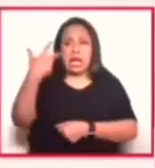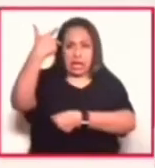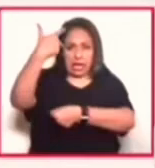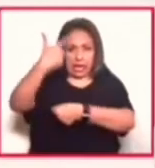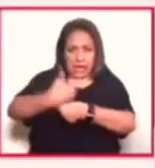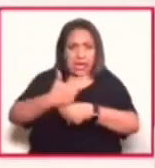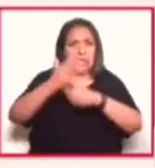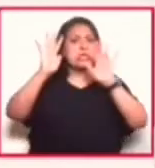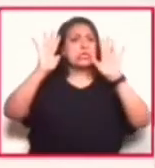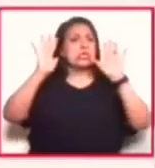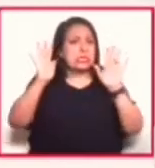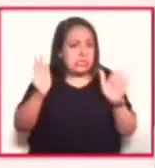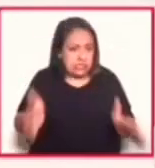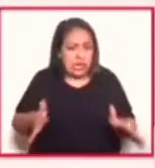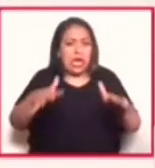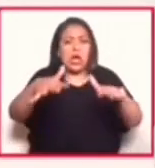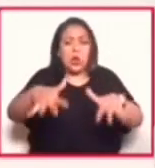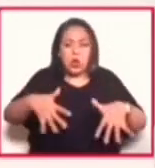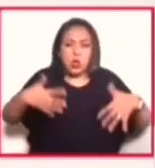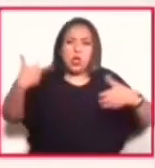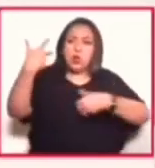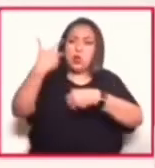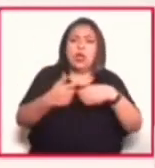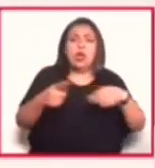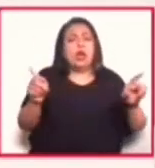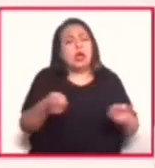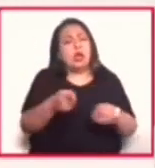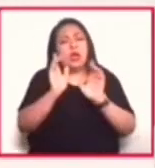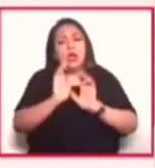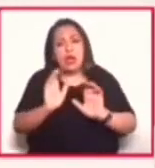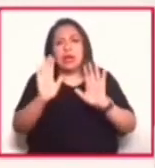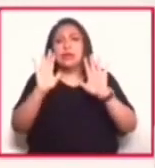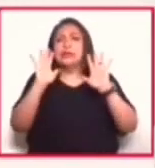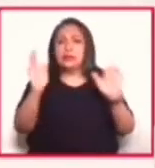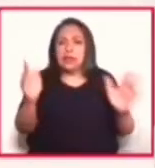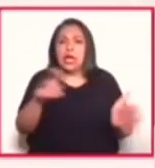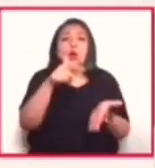Ya grabamos el concierto, fue en el Auditorio Nacional.